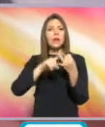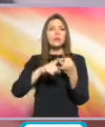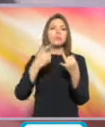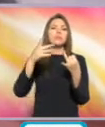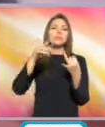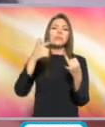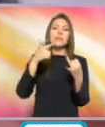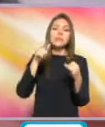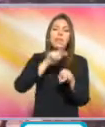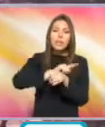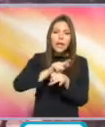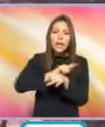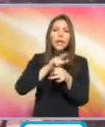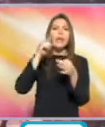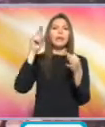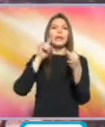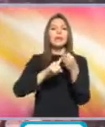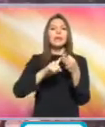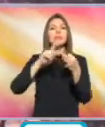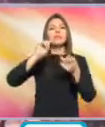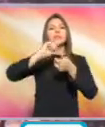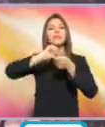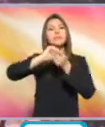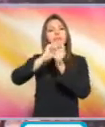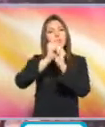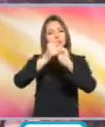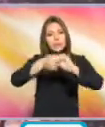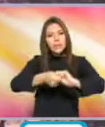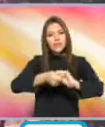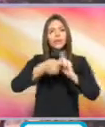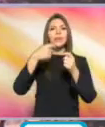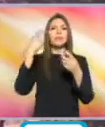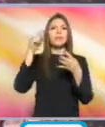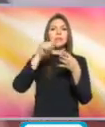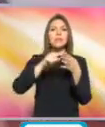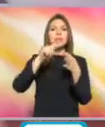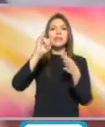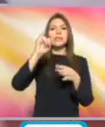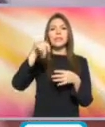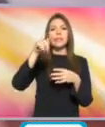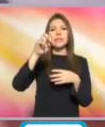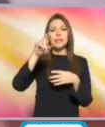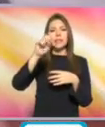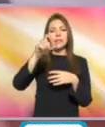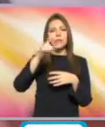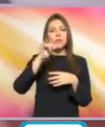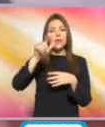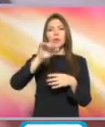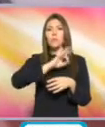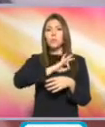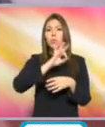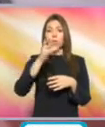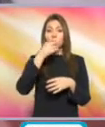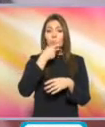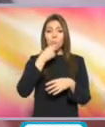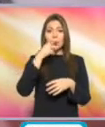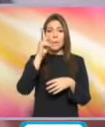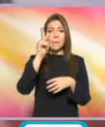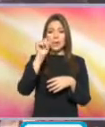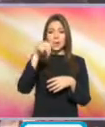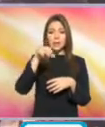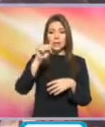transexuales, transgénero, intersexuales. Es decir, quien se considera pansexual puede sentir